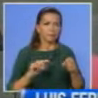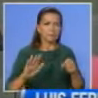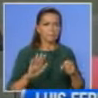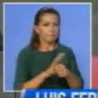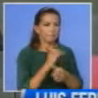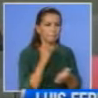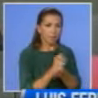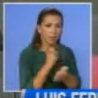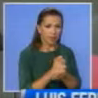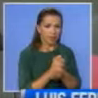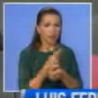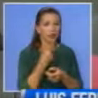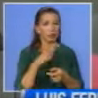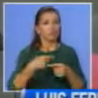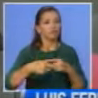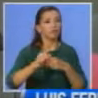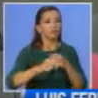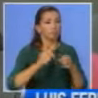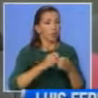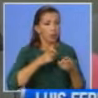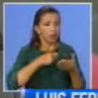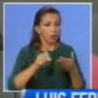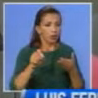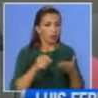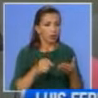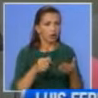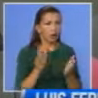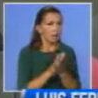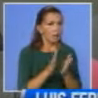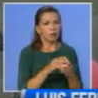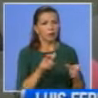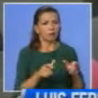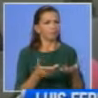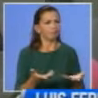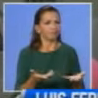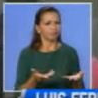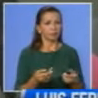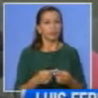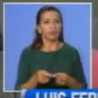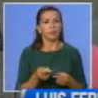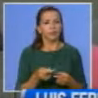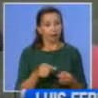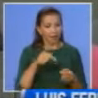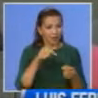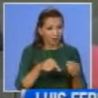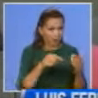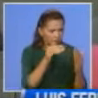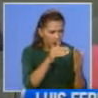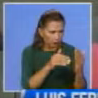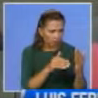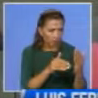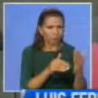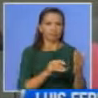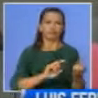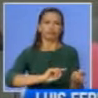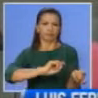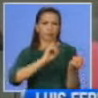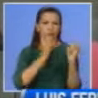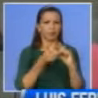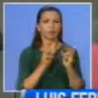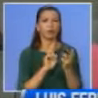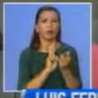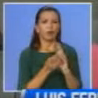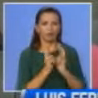el presidente, sino reformado y ojalá despojado fundamentalmente de esa línea altamente criminalizadora.